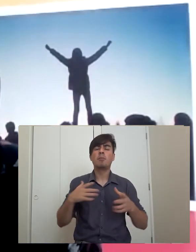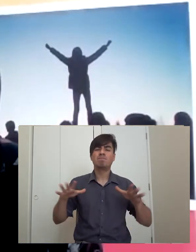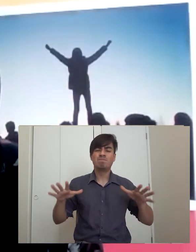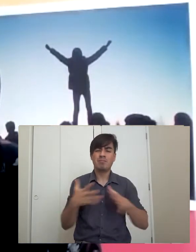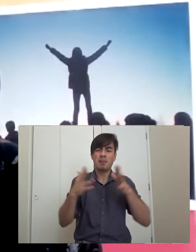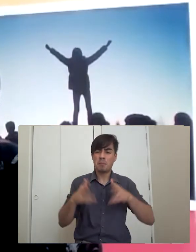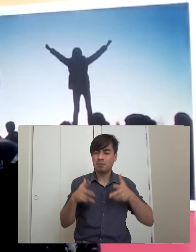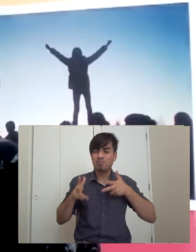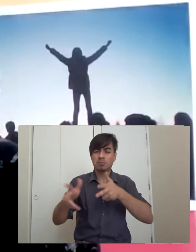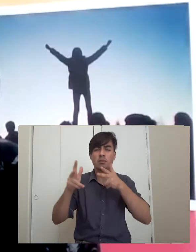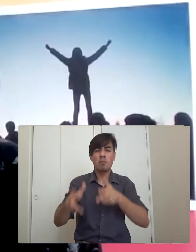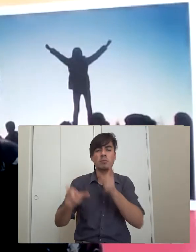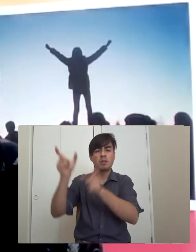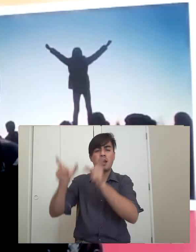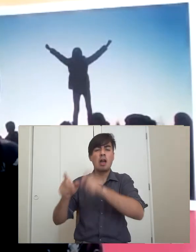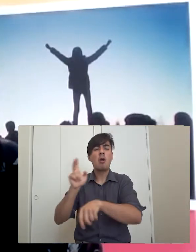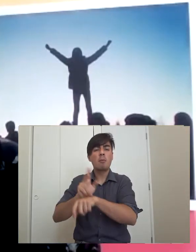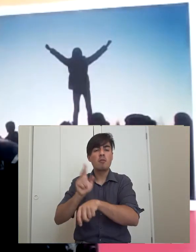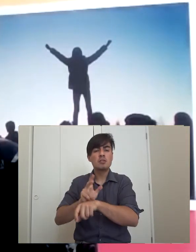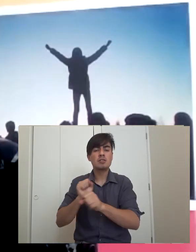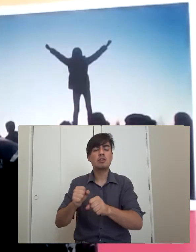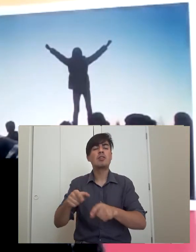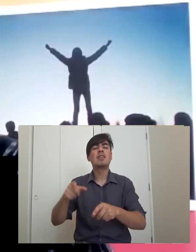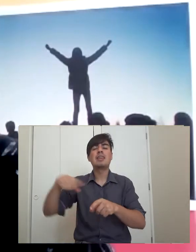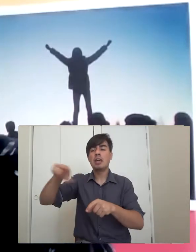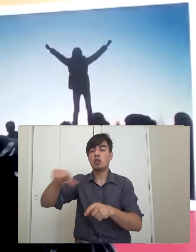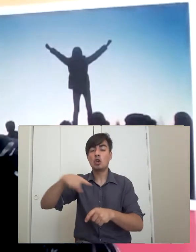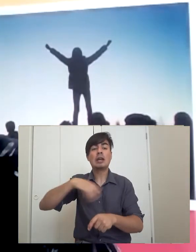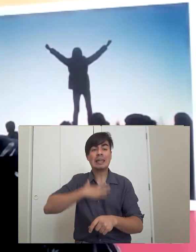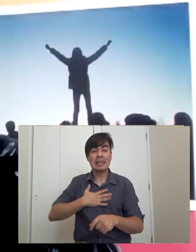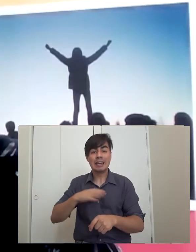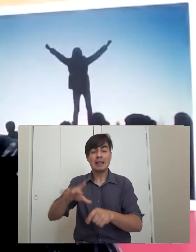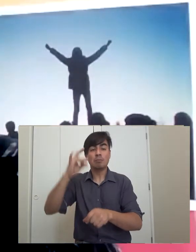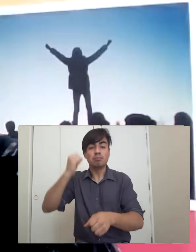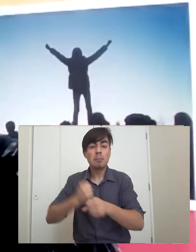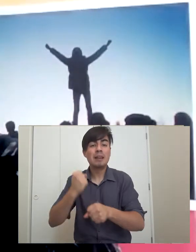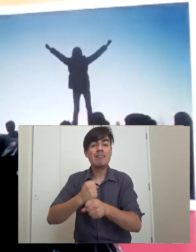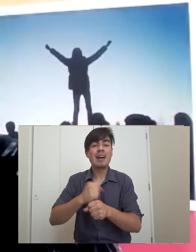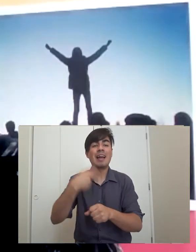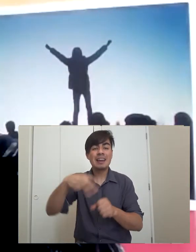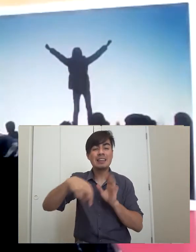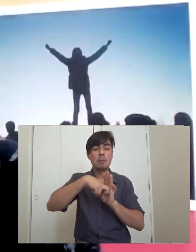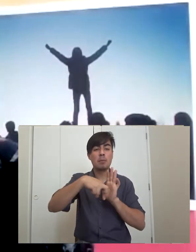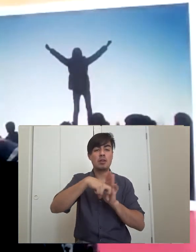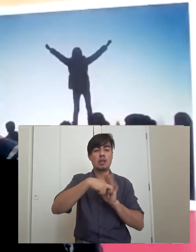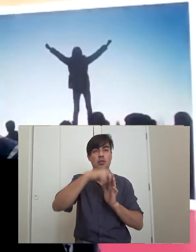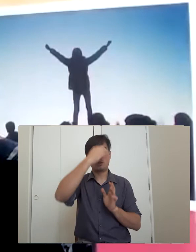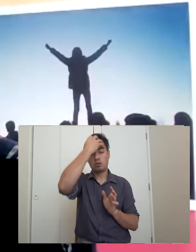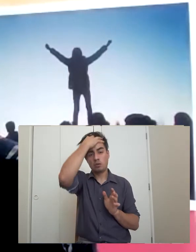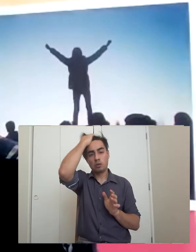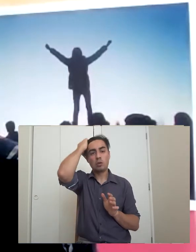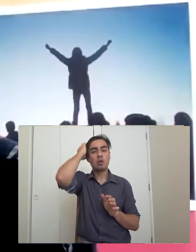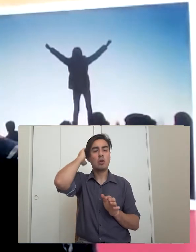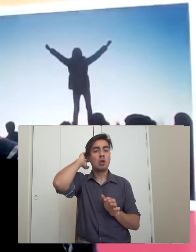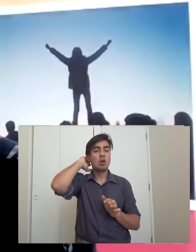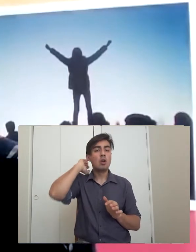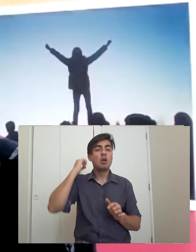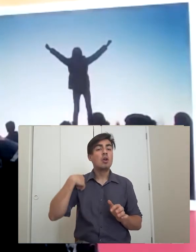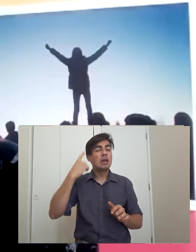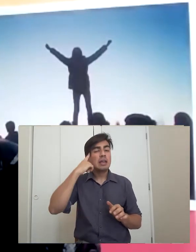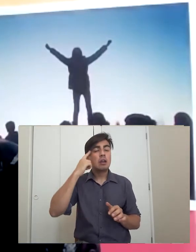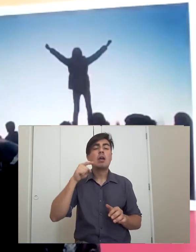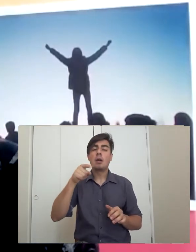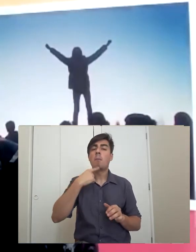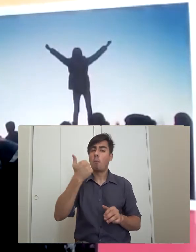motivar y hacer a los profesores trabajar con nosotros en este proyecto. Y creo que es